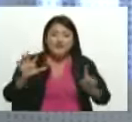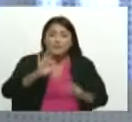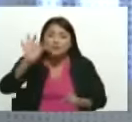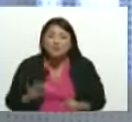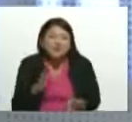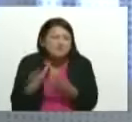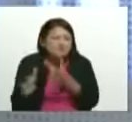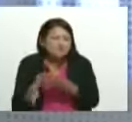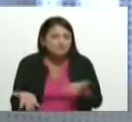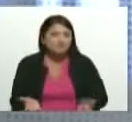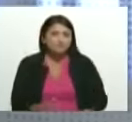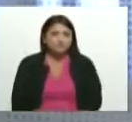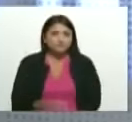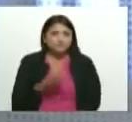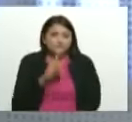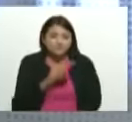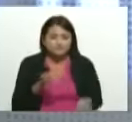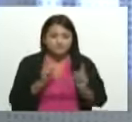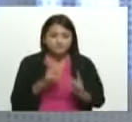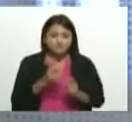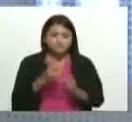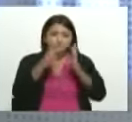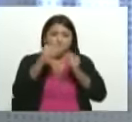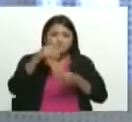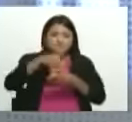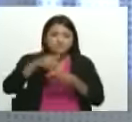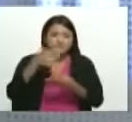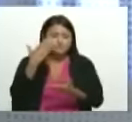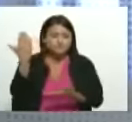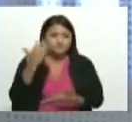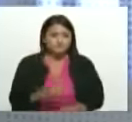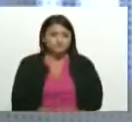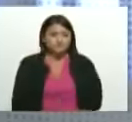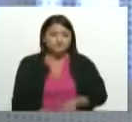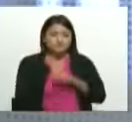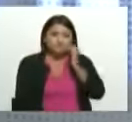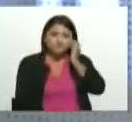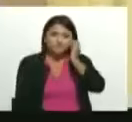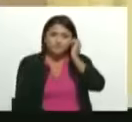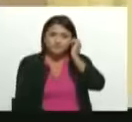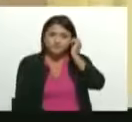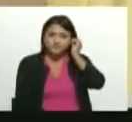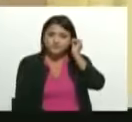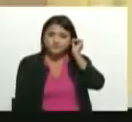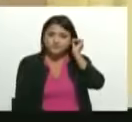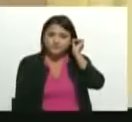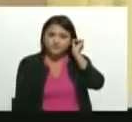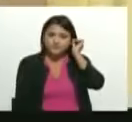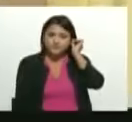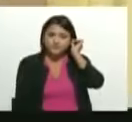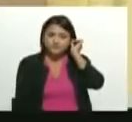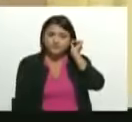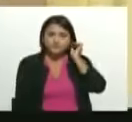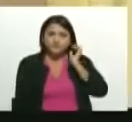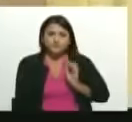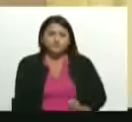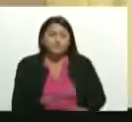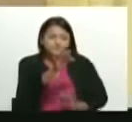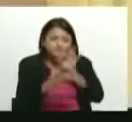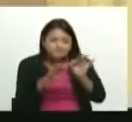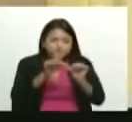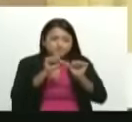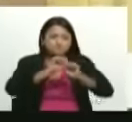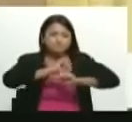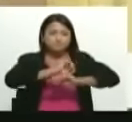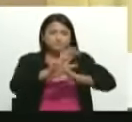pasar? ¿Van a decir que votaron cuántas personas? Seguimos escuchando a Nelson Rampezat. Quiero hacer una observación sobre esta